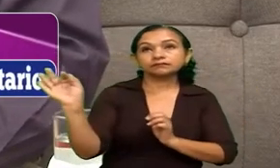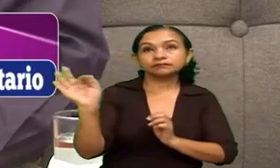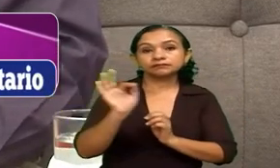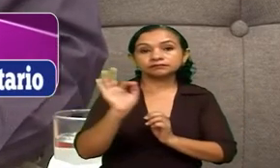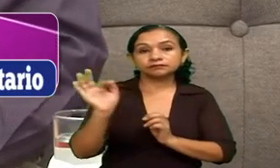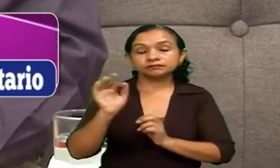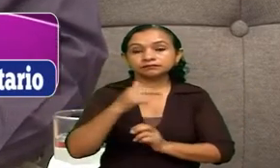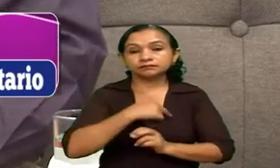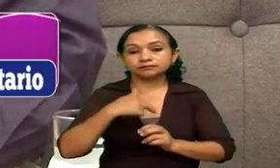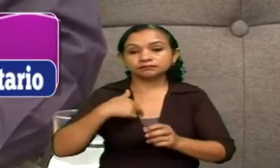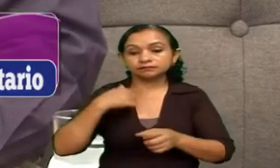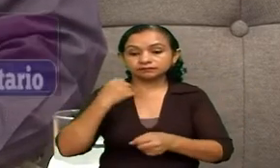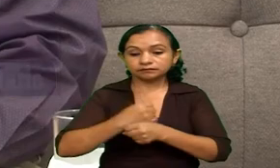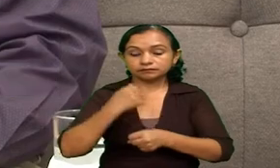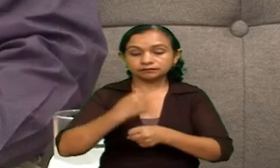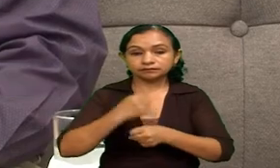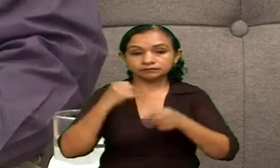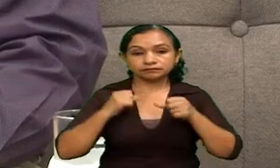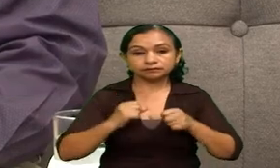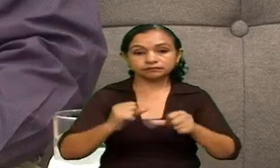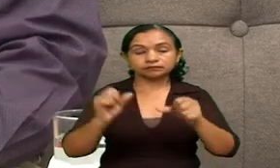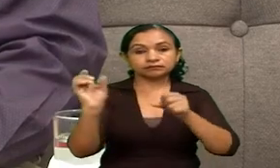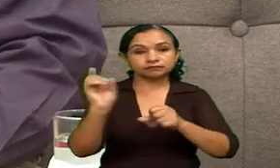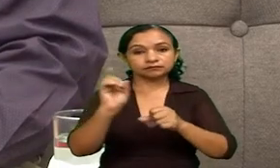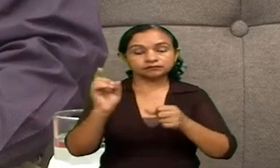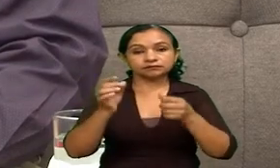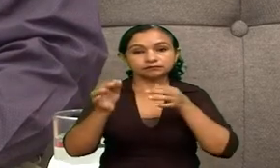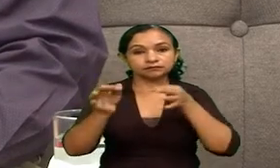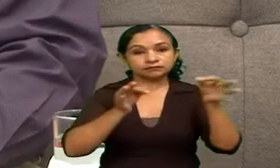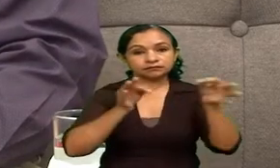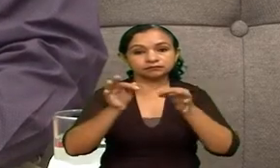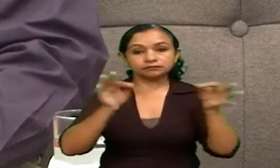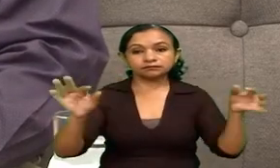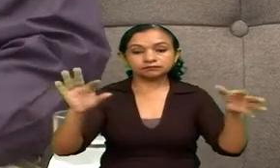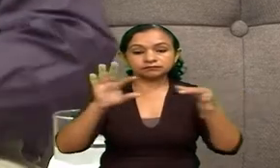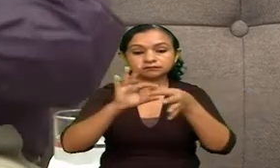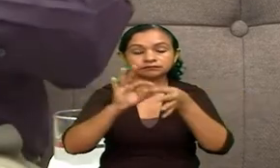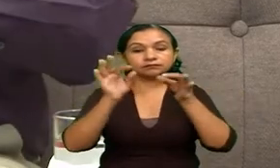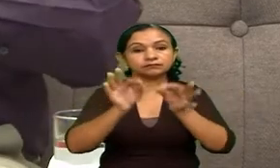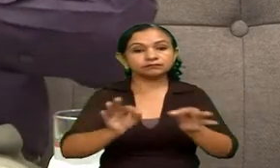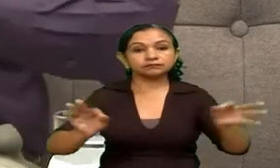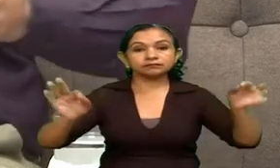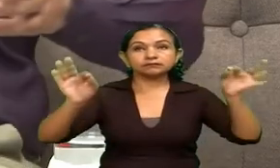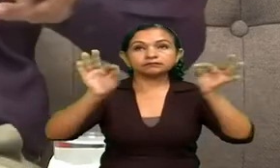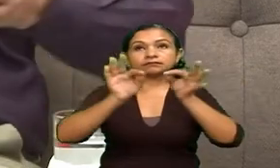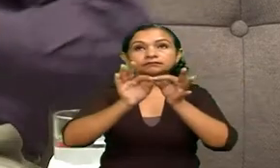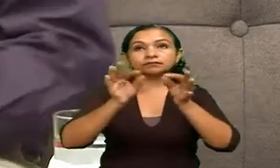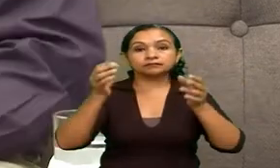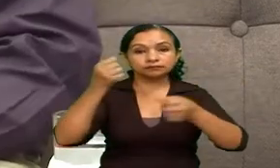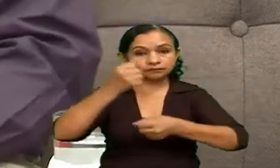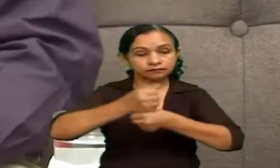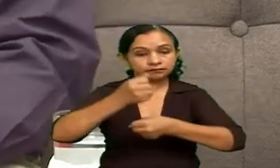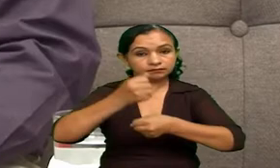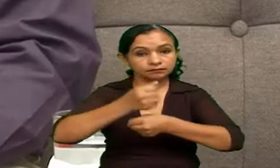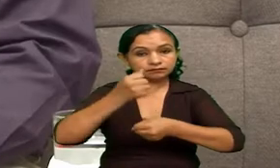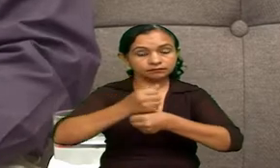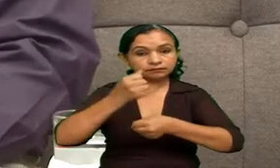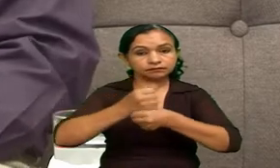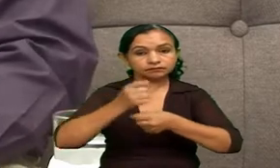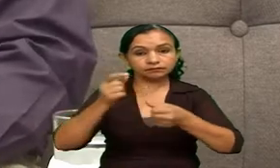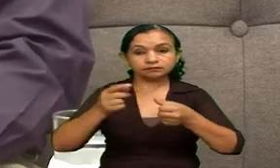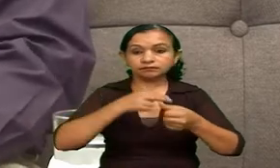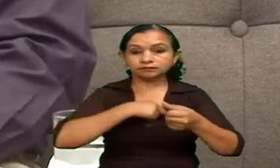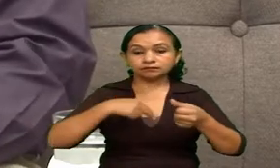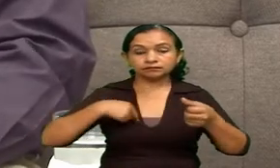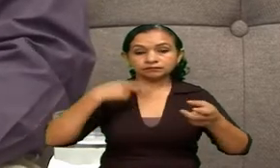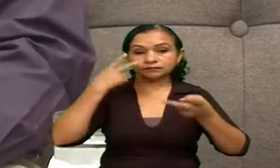hemos venido trabajando. Así es. Donde ellos son parte fundamental en esa estrategia, porque lo primero que hacemos es